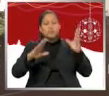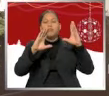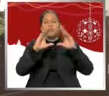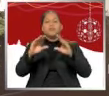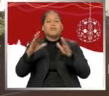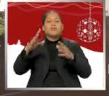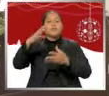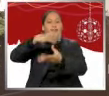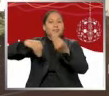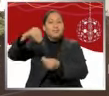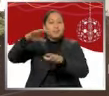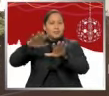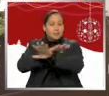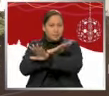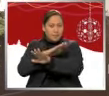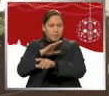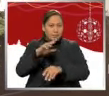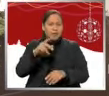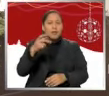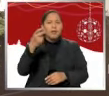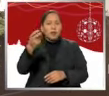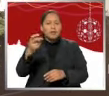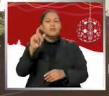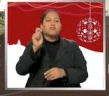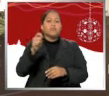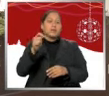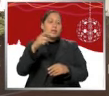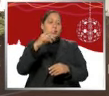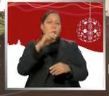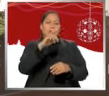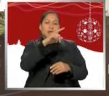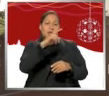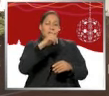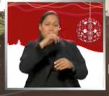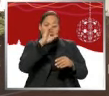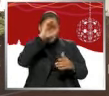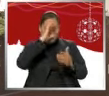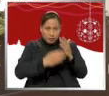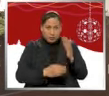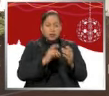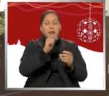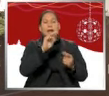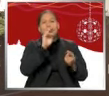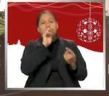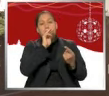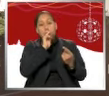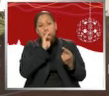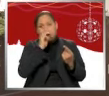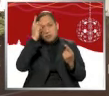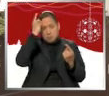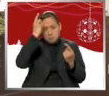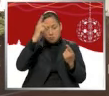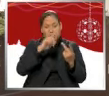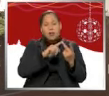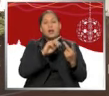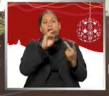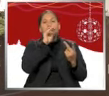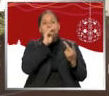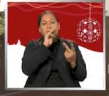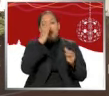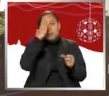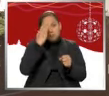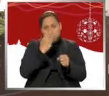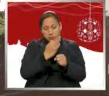generar un culto evidentemente cristiano a una Madre de Dios, una Madre Virgen, una